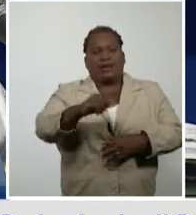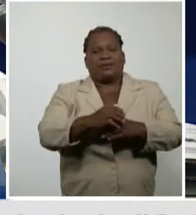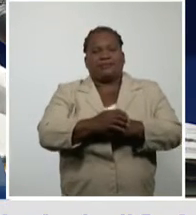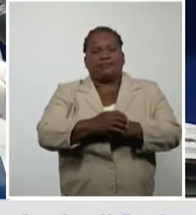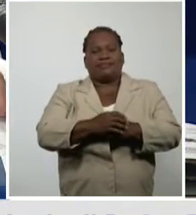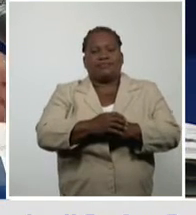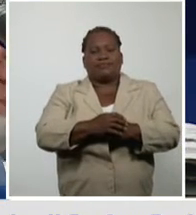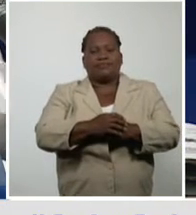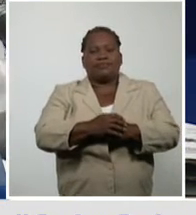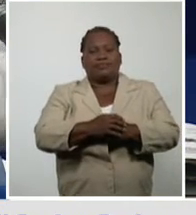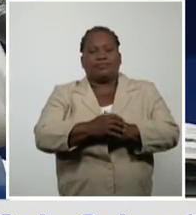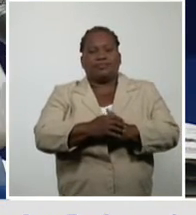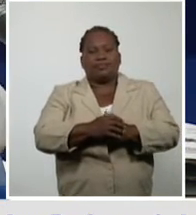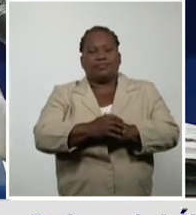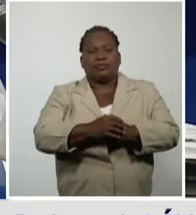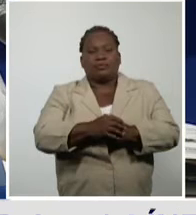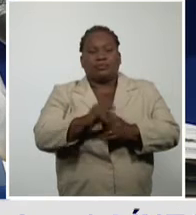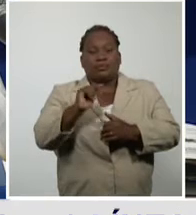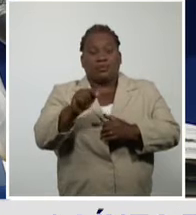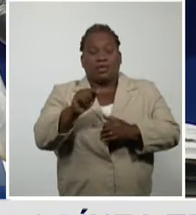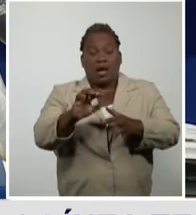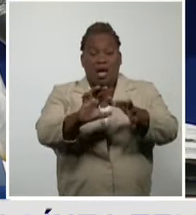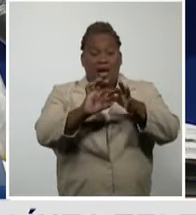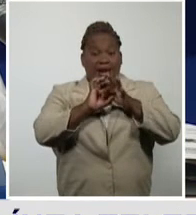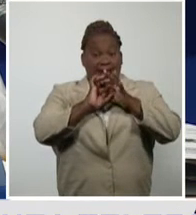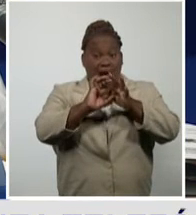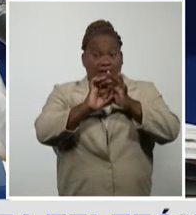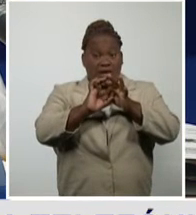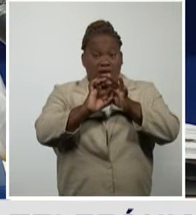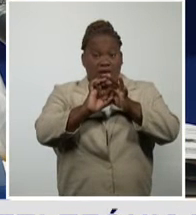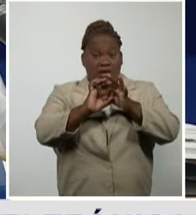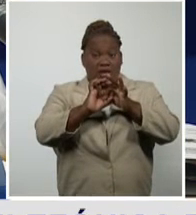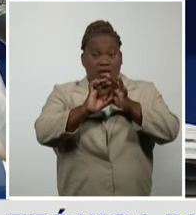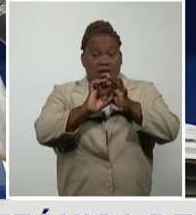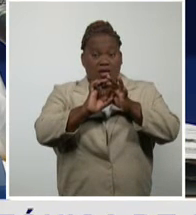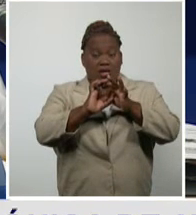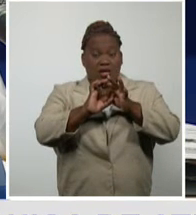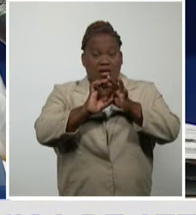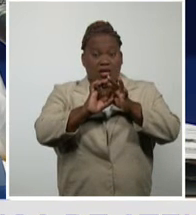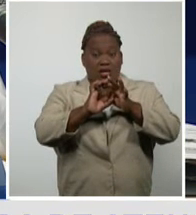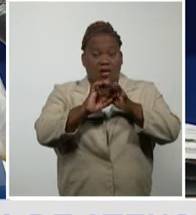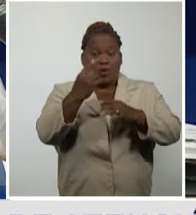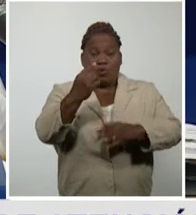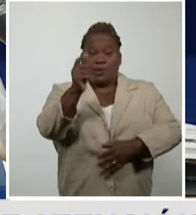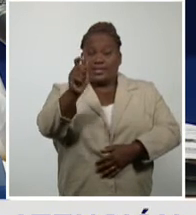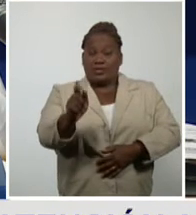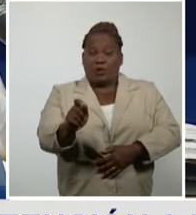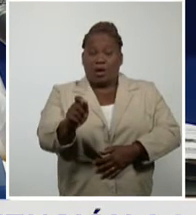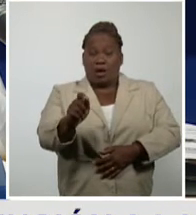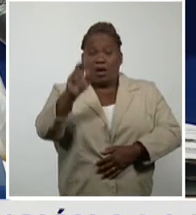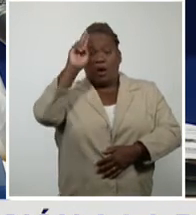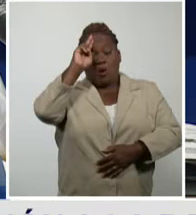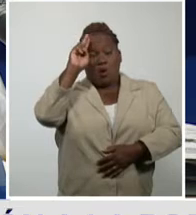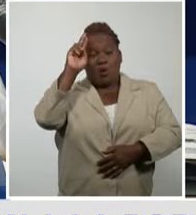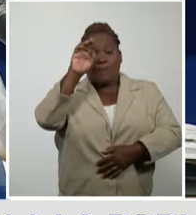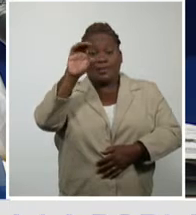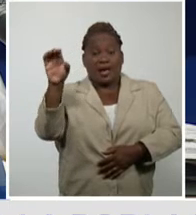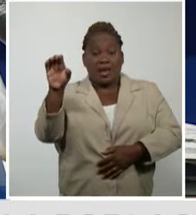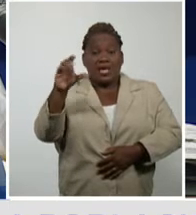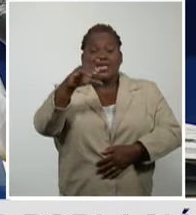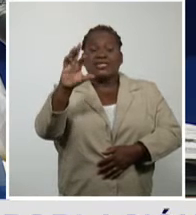Desde el punto de vista de los casos graves, pues se encuentra un paciente en el Hospital Salvador Allende